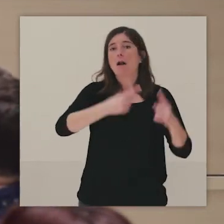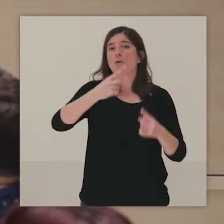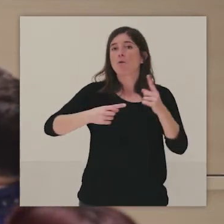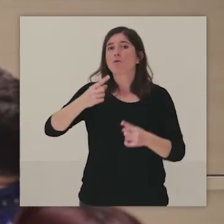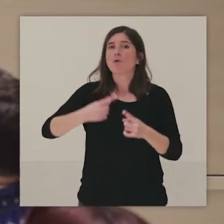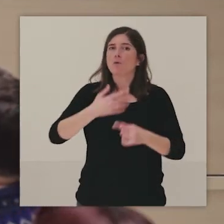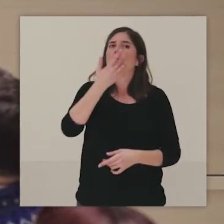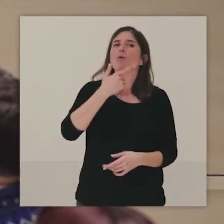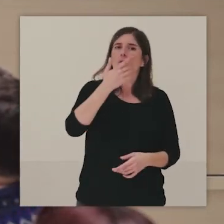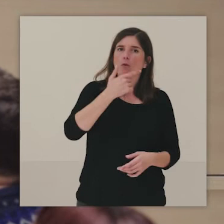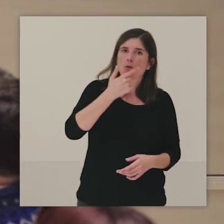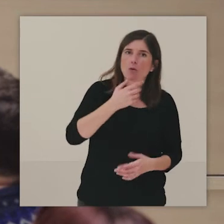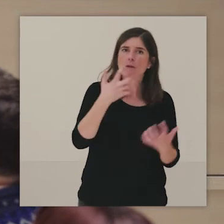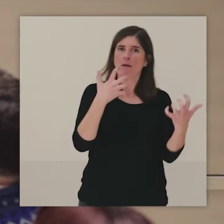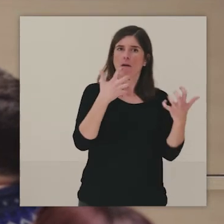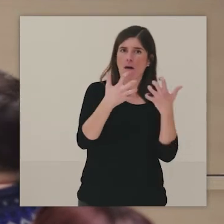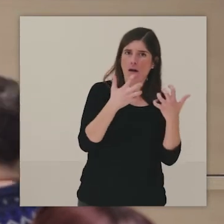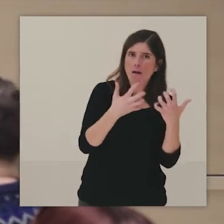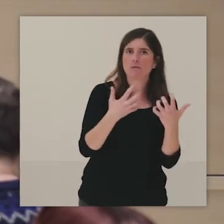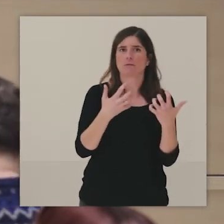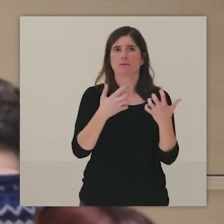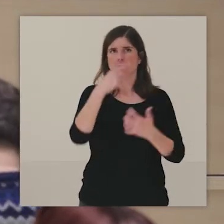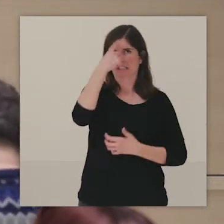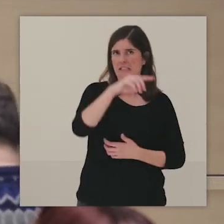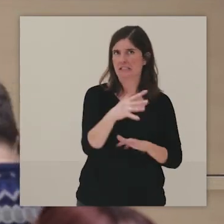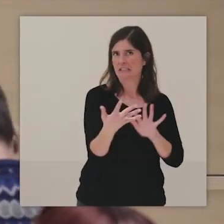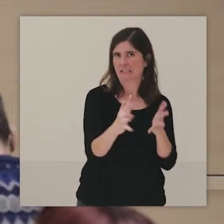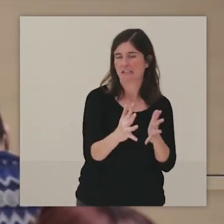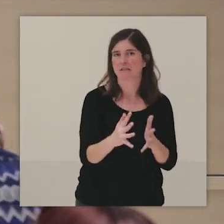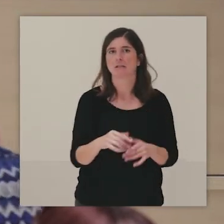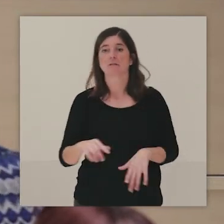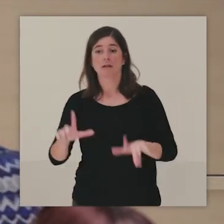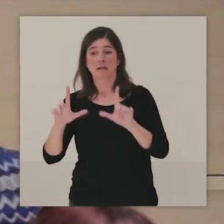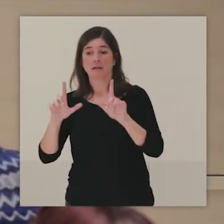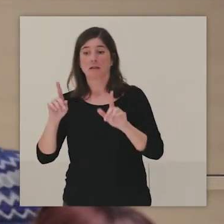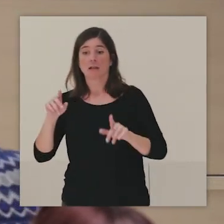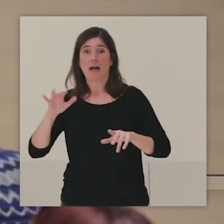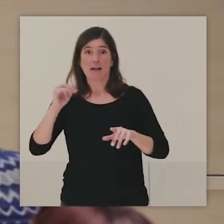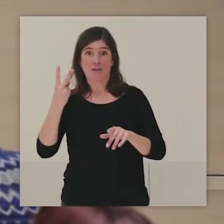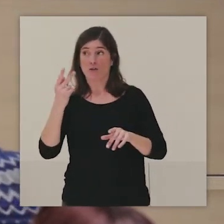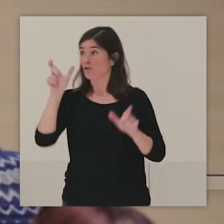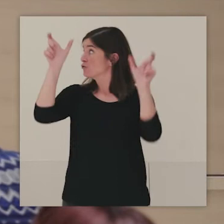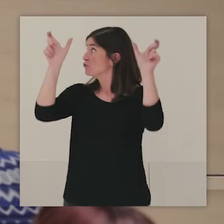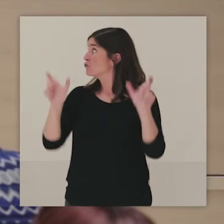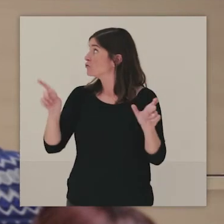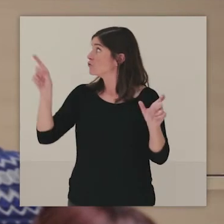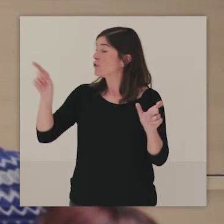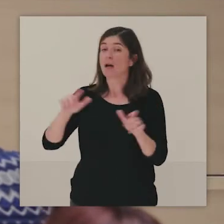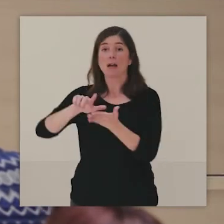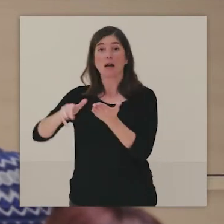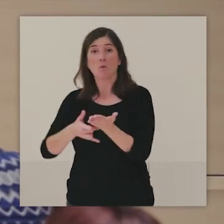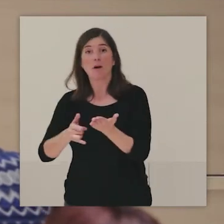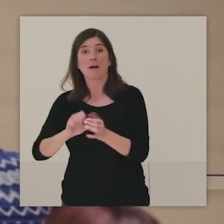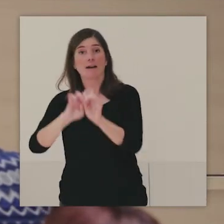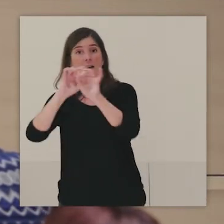para ese público que tiene mayores dificultades. Y serían dos versiones perfectamente compatibles y